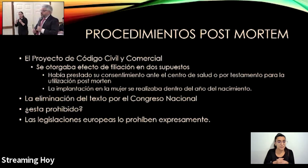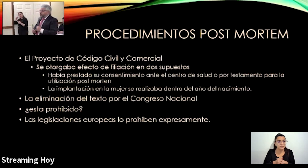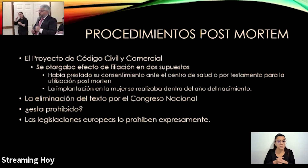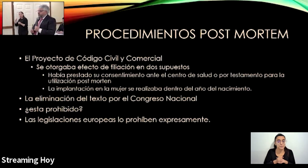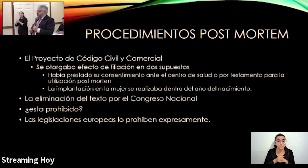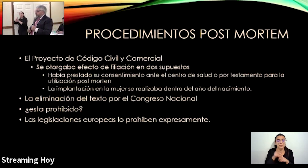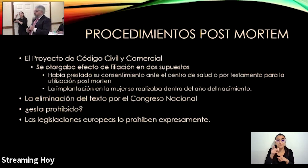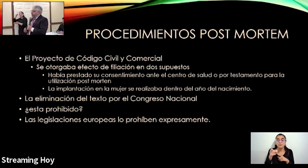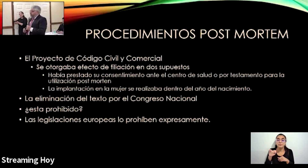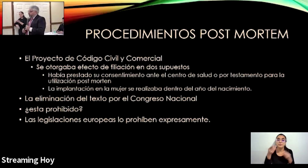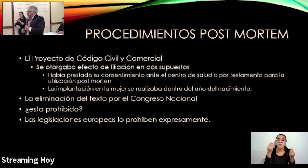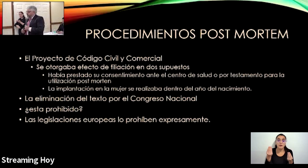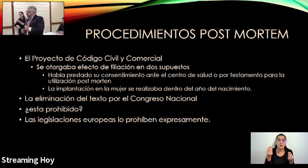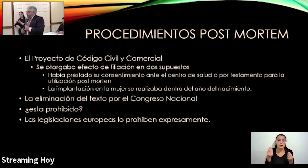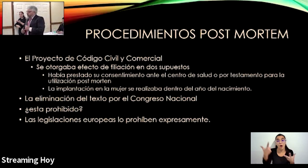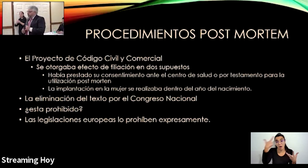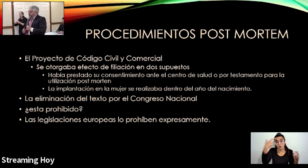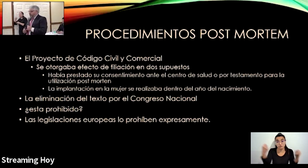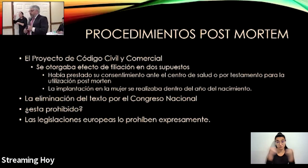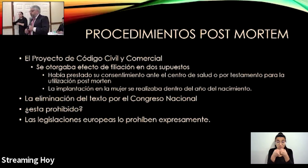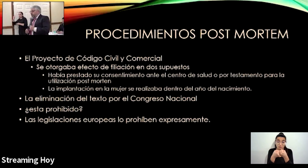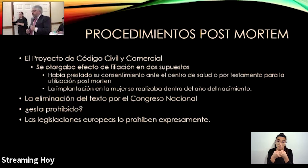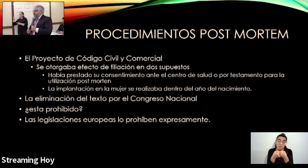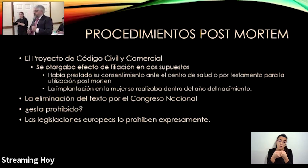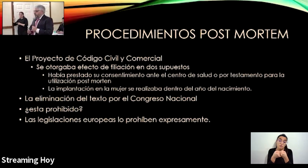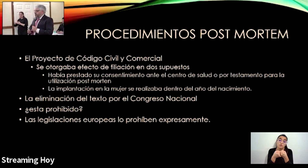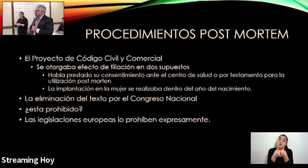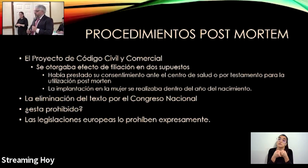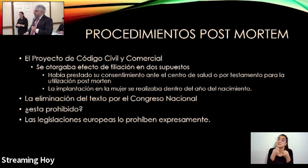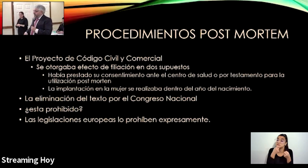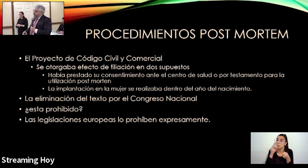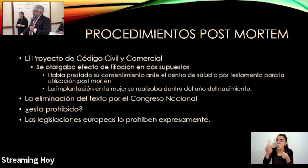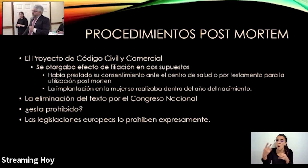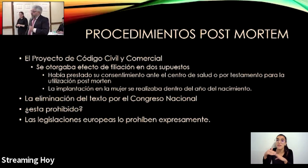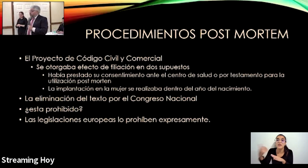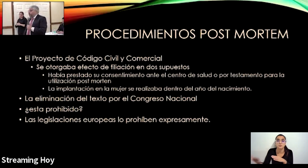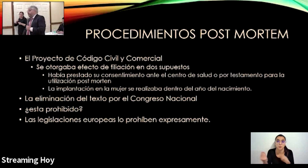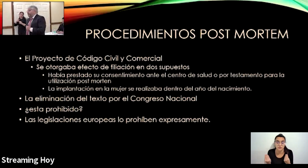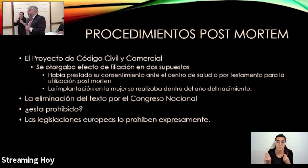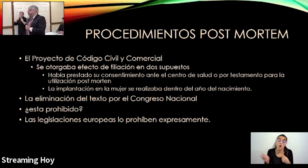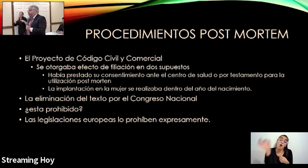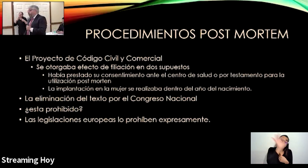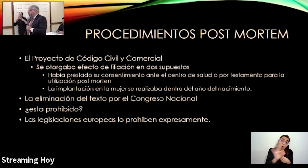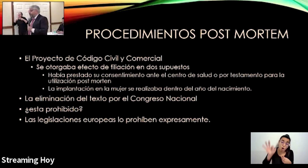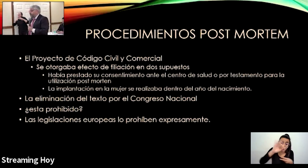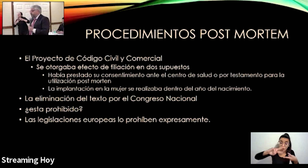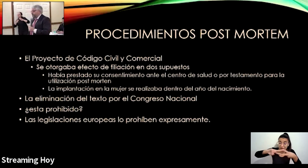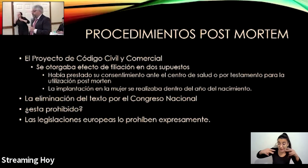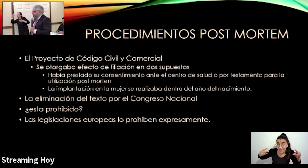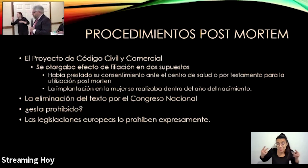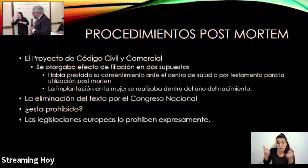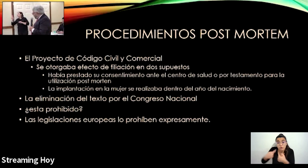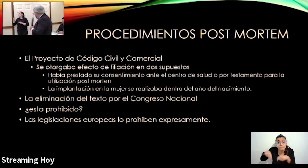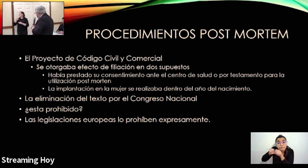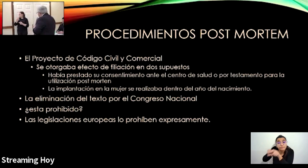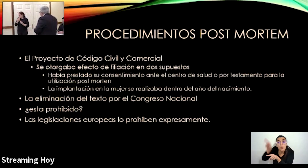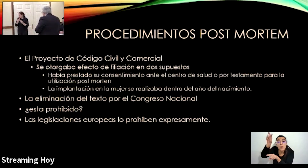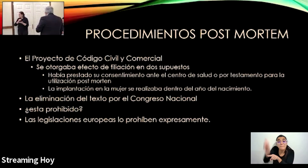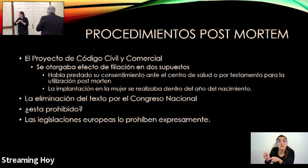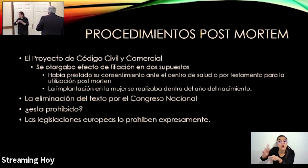el consentimiento post-mortem o la utilización de material genético de una persona